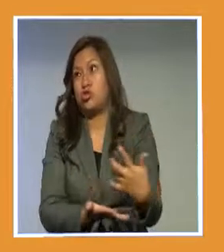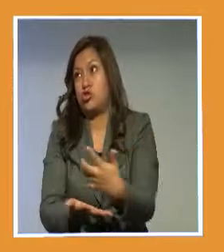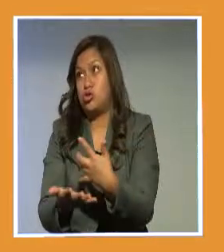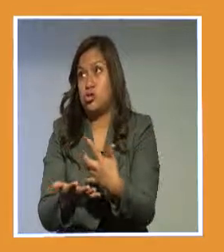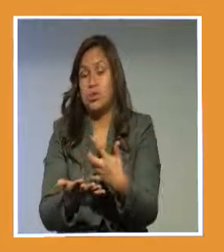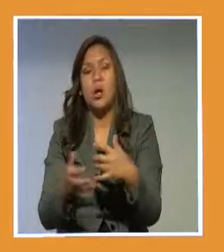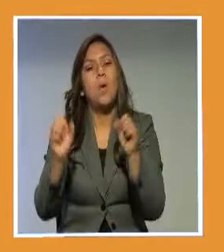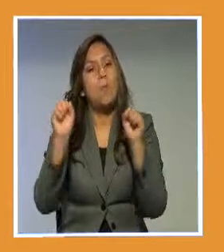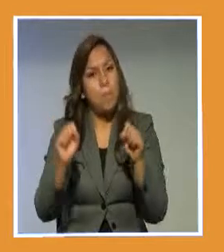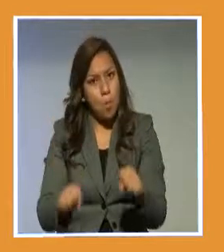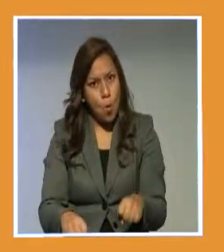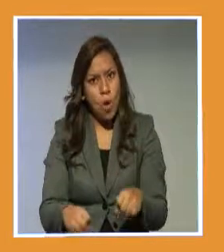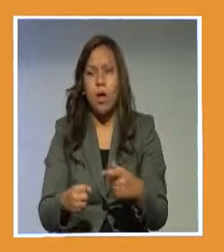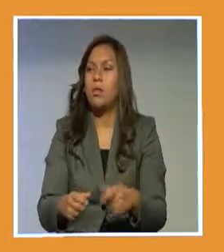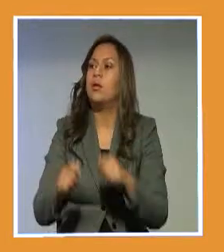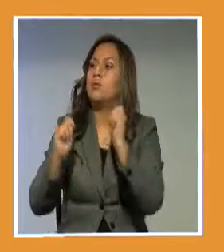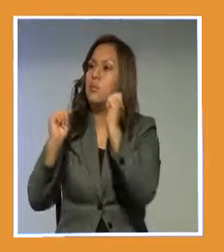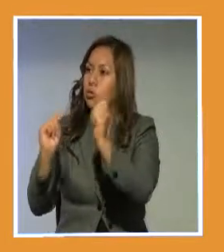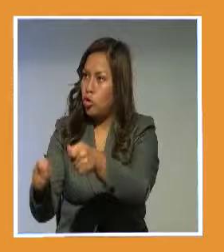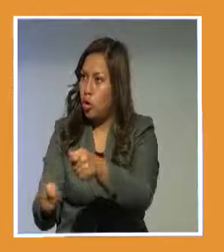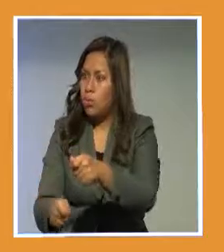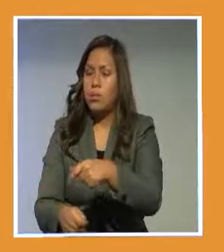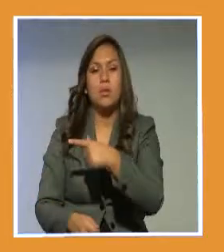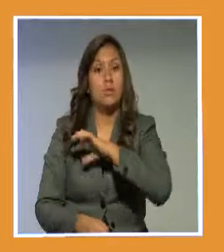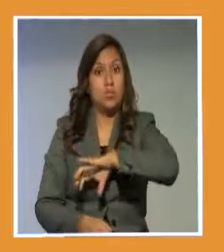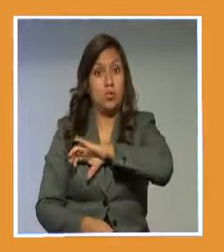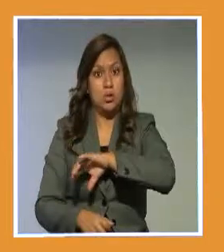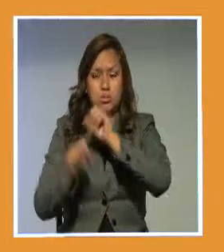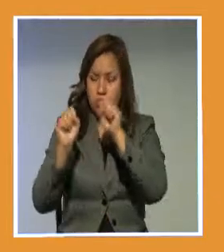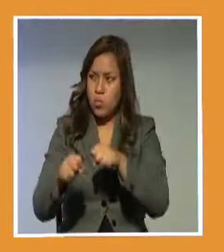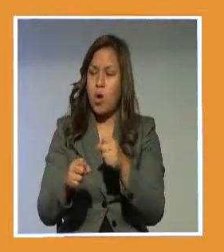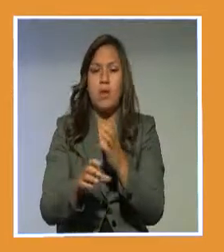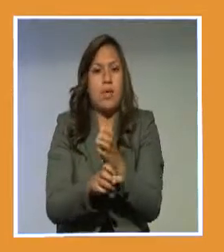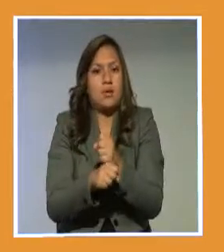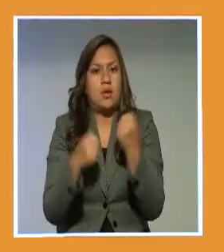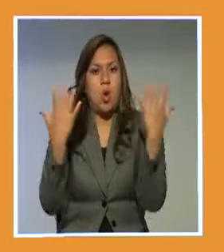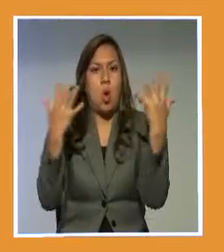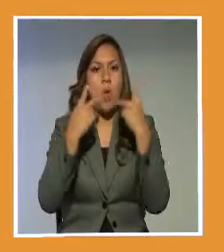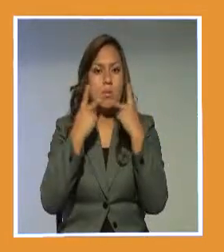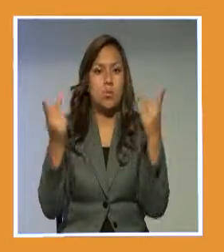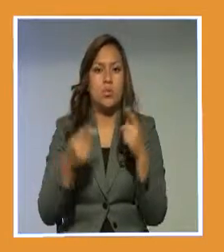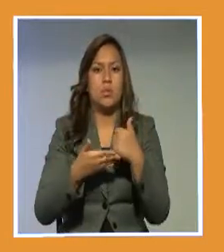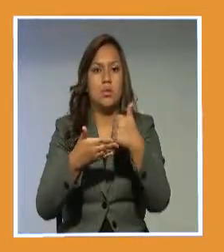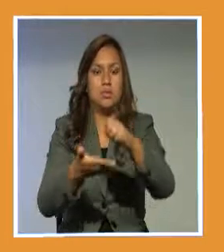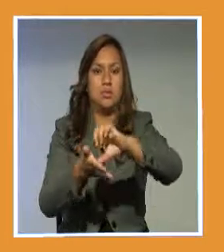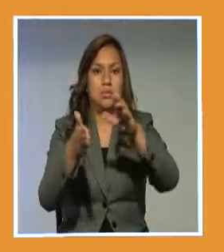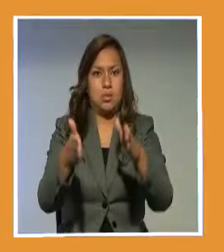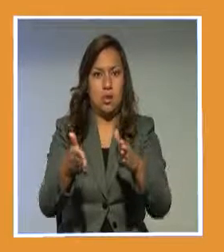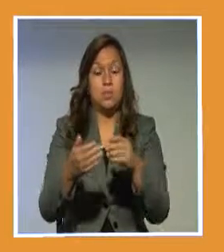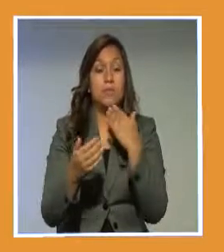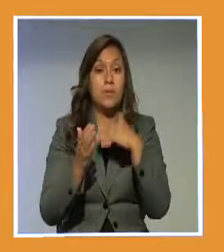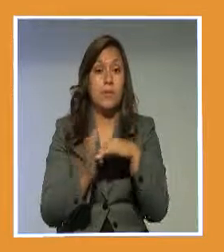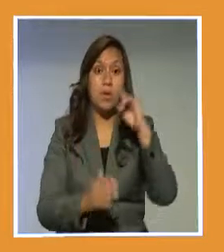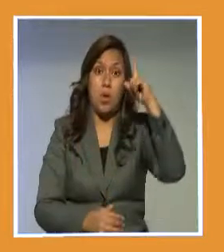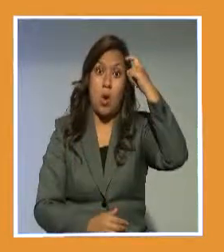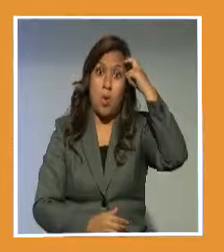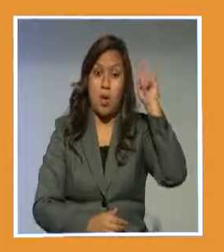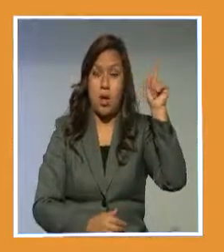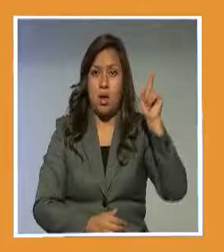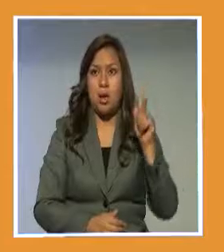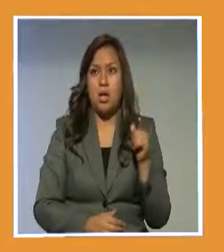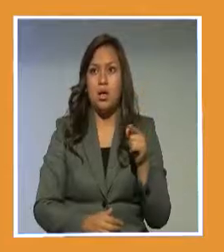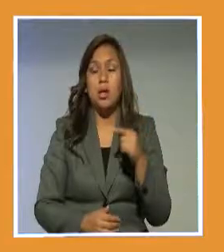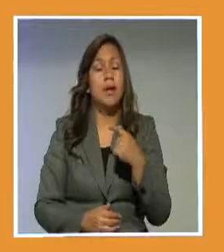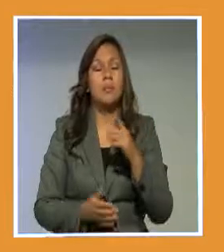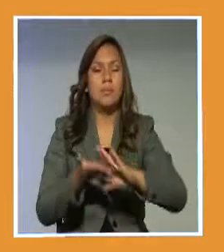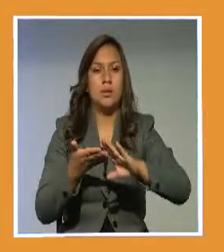cual rompemos otro de los mitos que se implementaron alrededor de esta ley, que era que el gobierno central necesitaba plata, y como necesitaba plata, iba